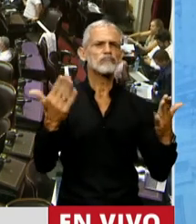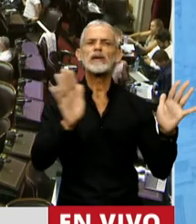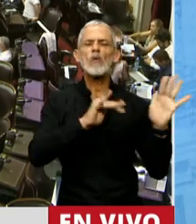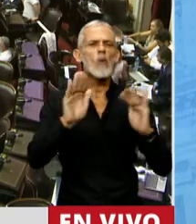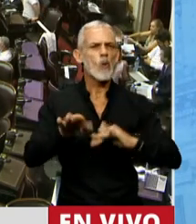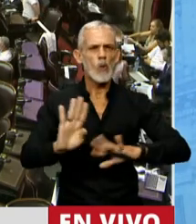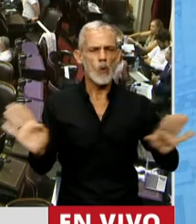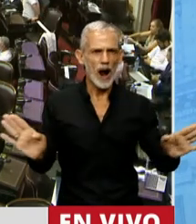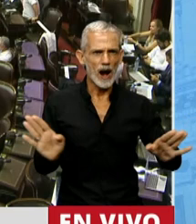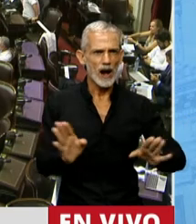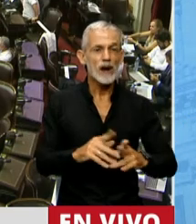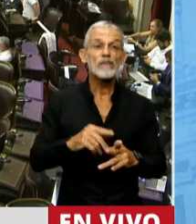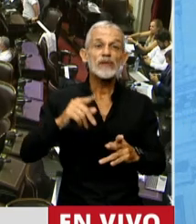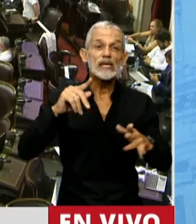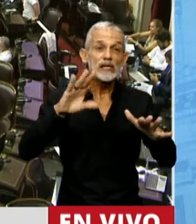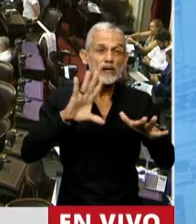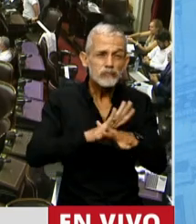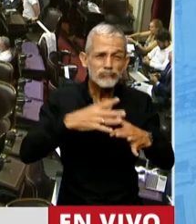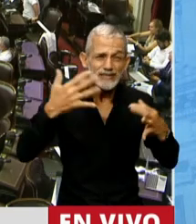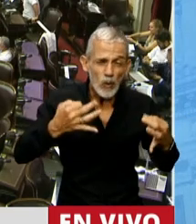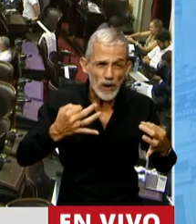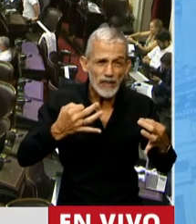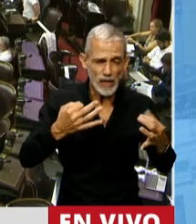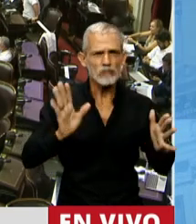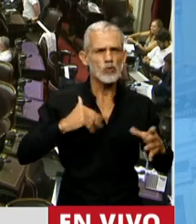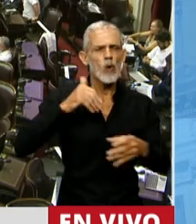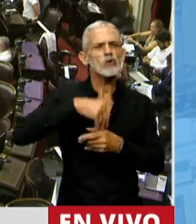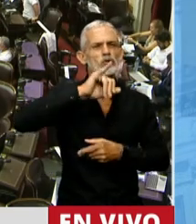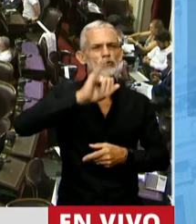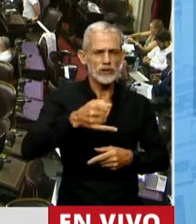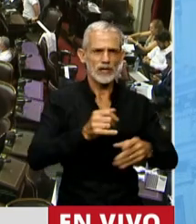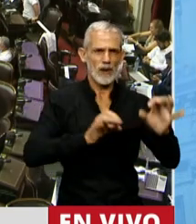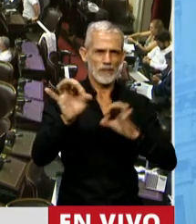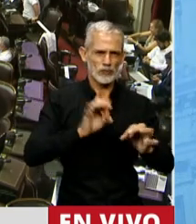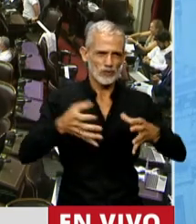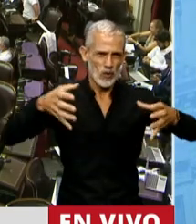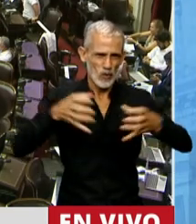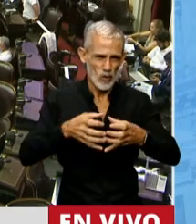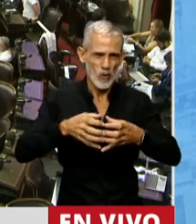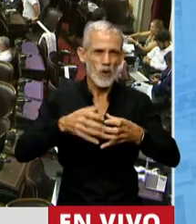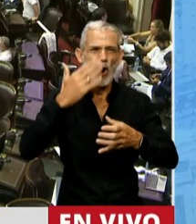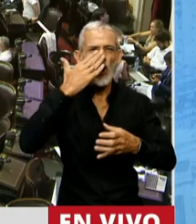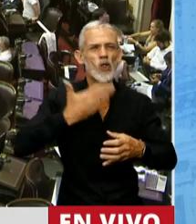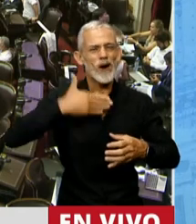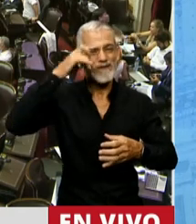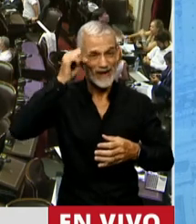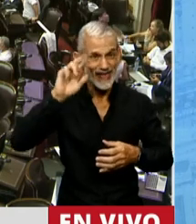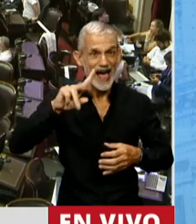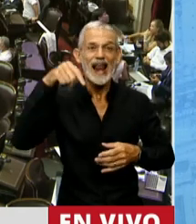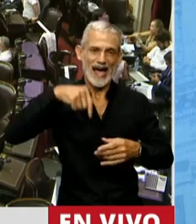presidente, como dije, también es justicia. Vaya, por lo tanto, el voto positivo del bloque de Córdoba Federal